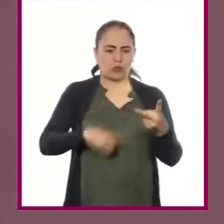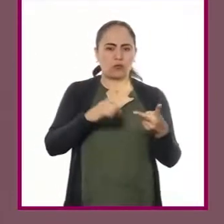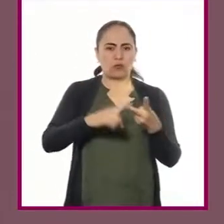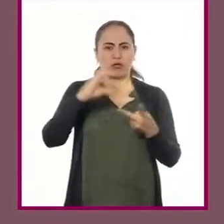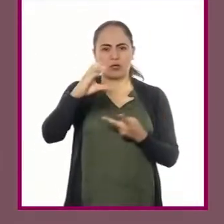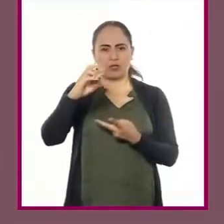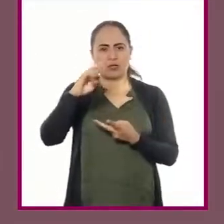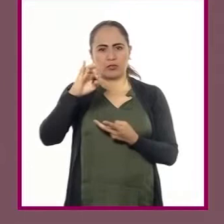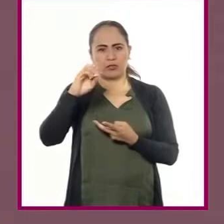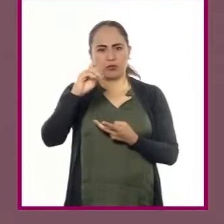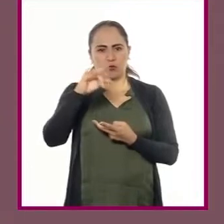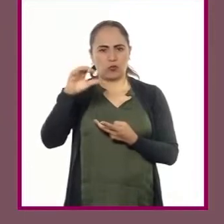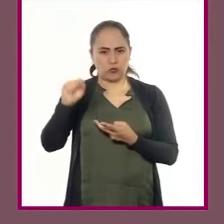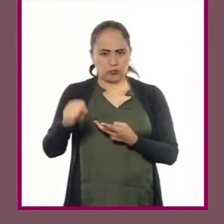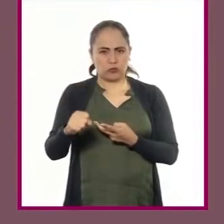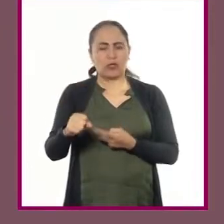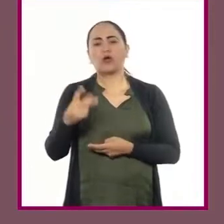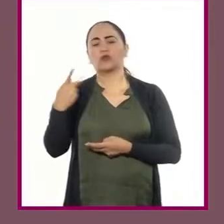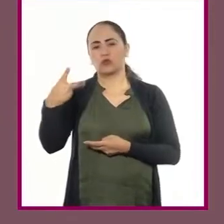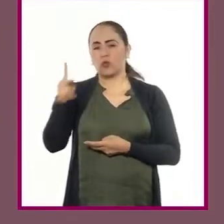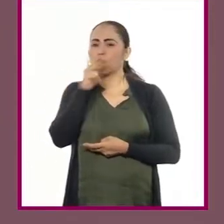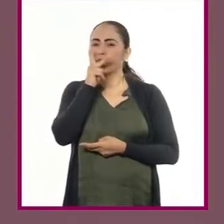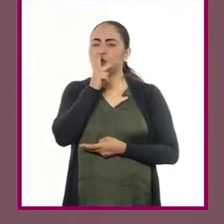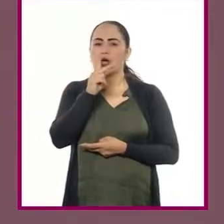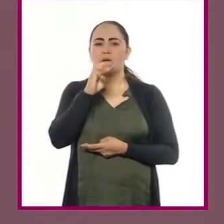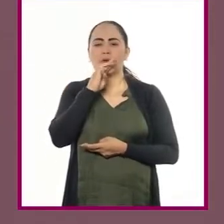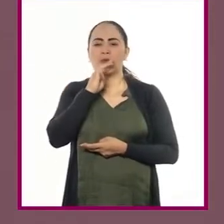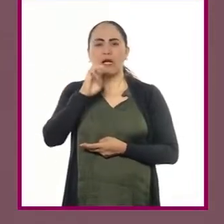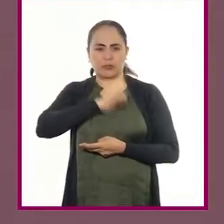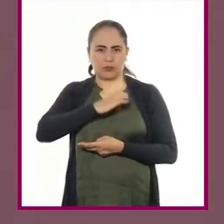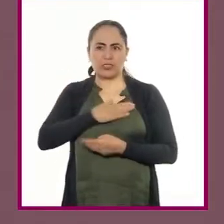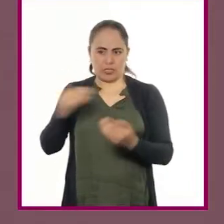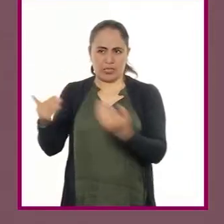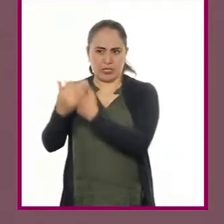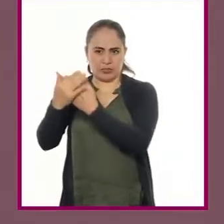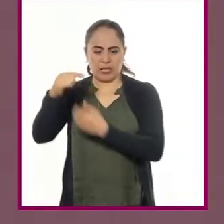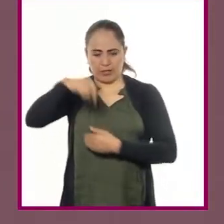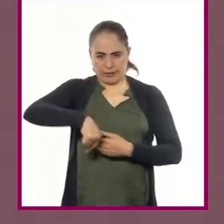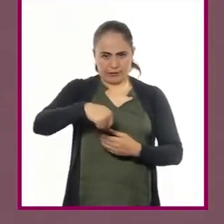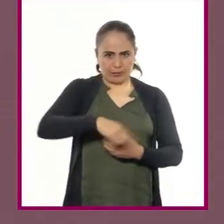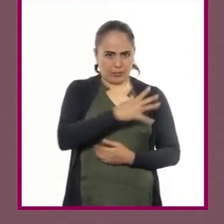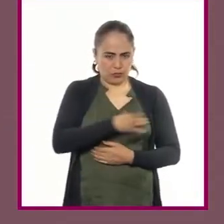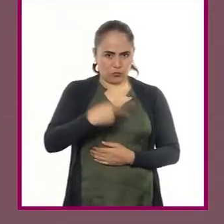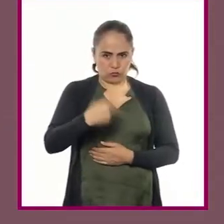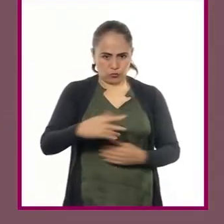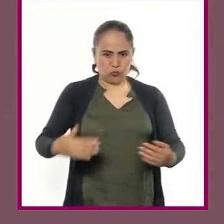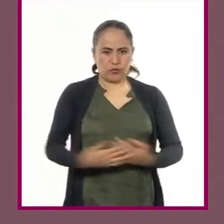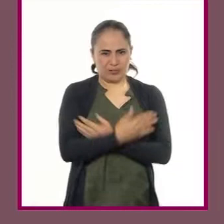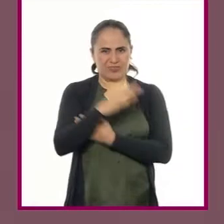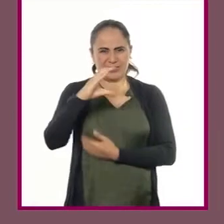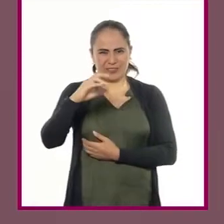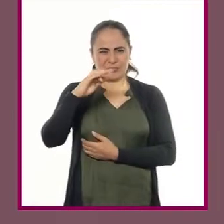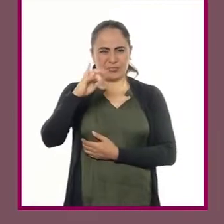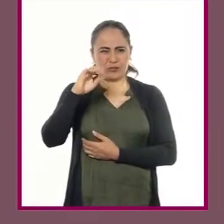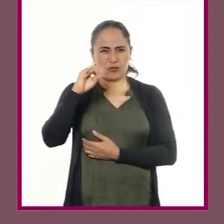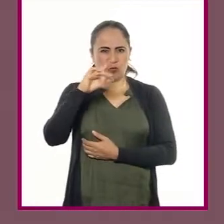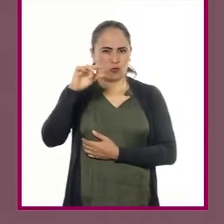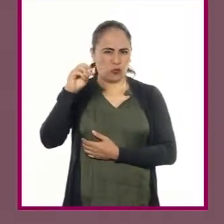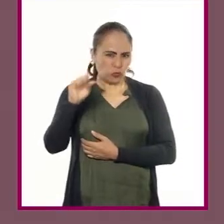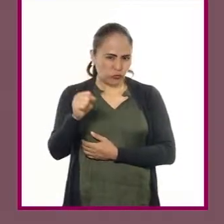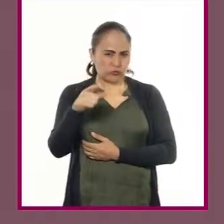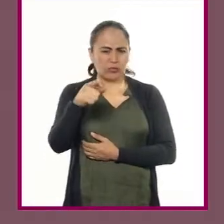españoles nacidos en América, podían ocupar cargos públicos, pero de menor importancia. Se desempeñaron en la